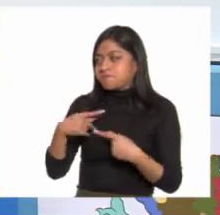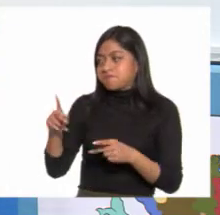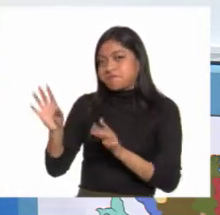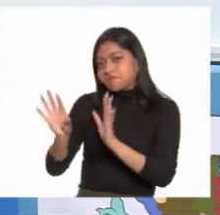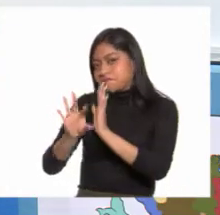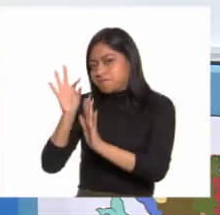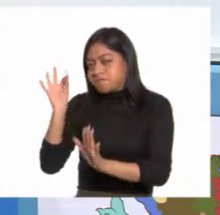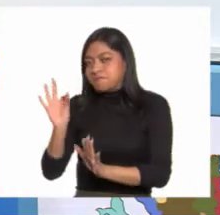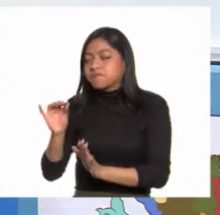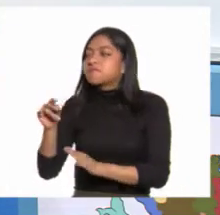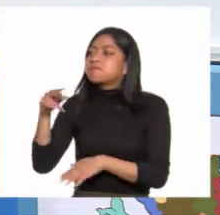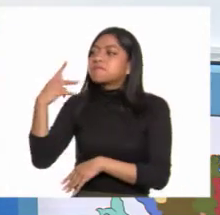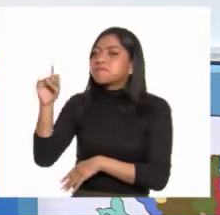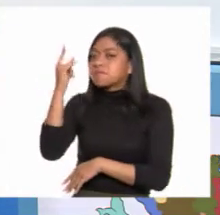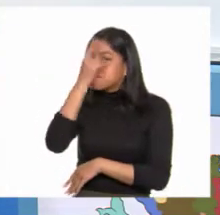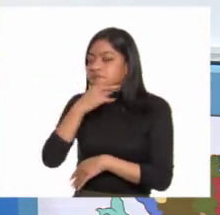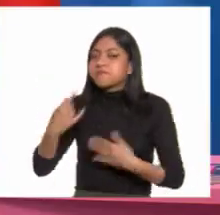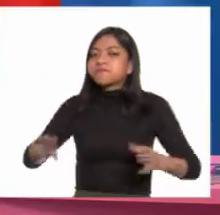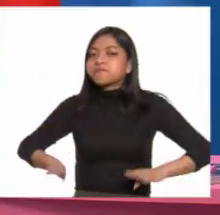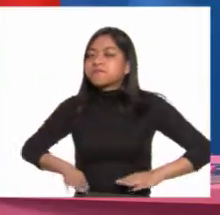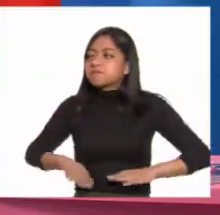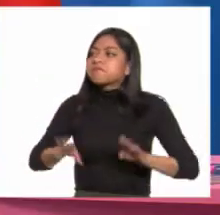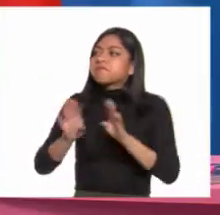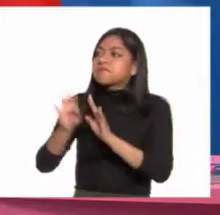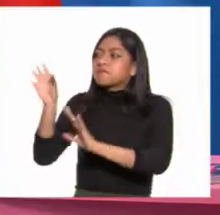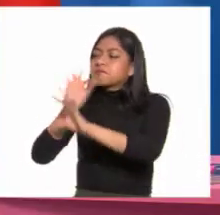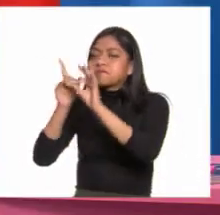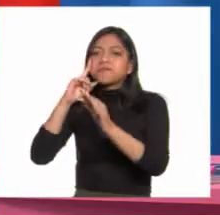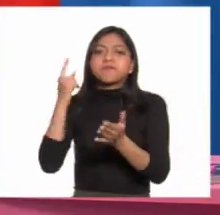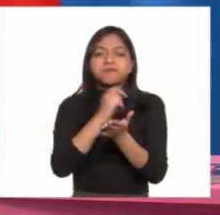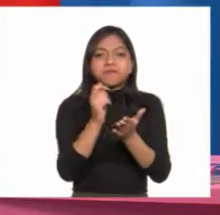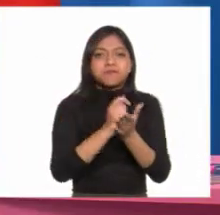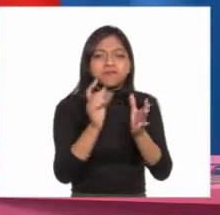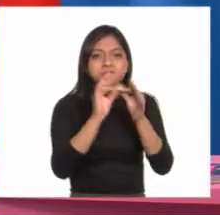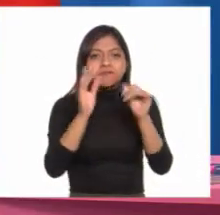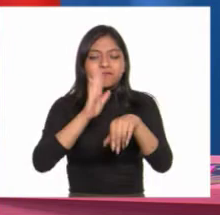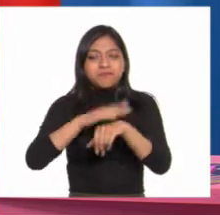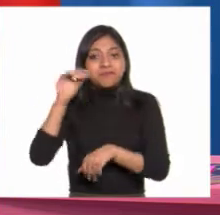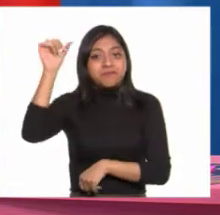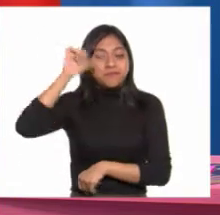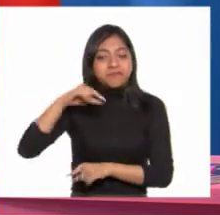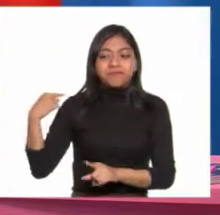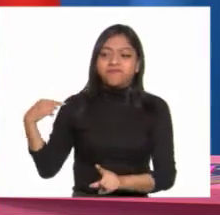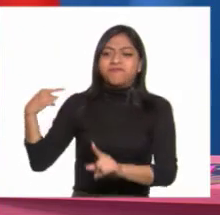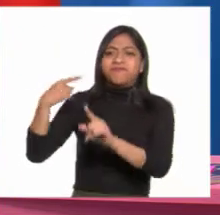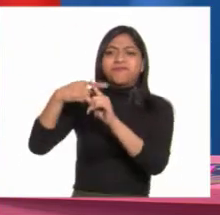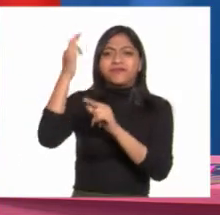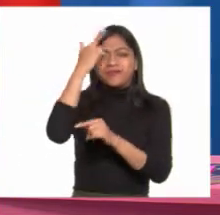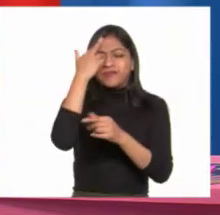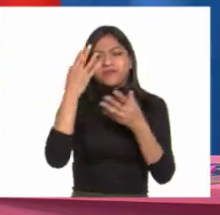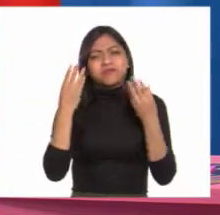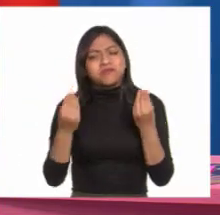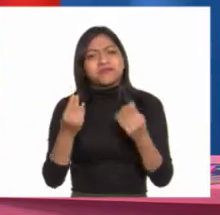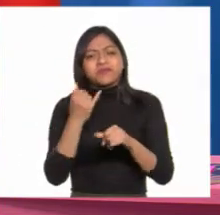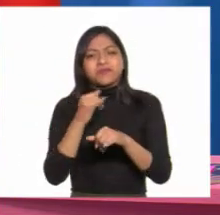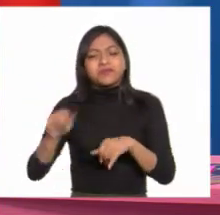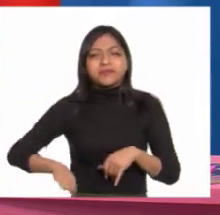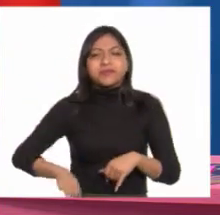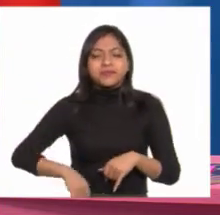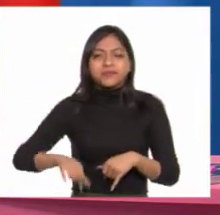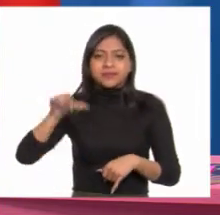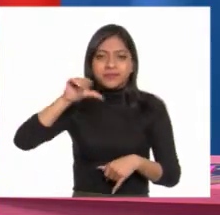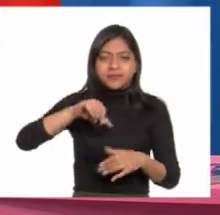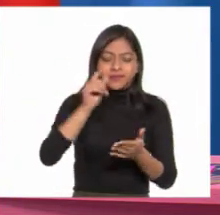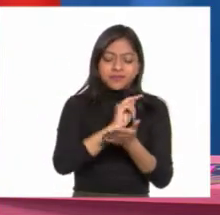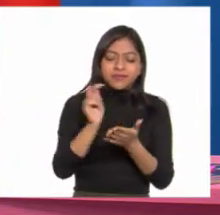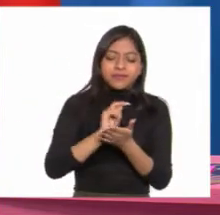con la descripción de sus características. Pues me parece que hoy recordamos cosas muy interesantes sobre los textos descriptivos que